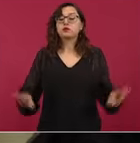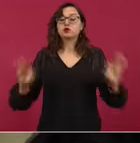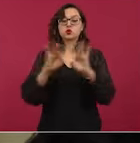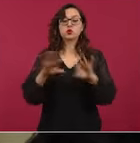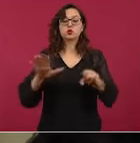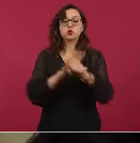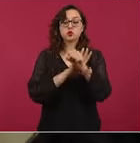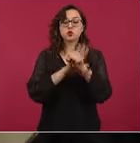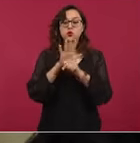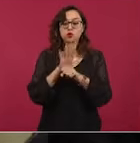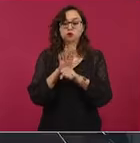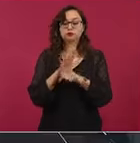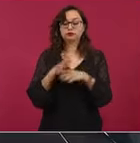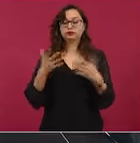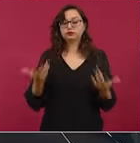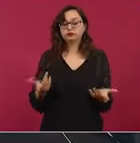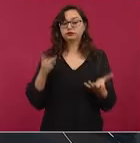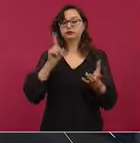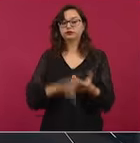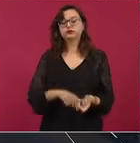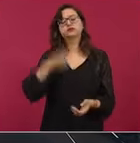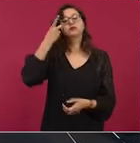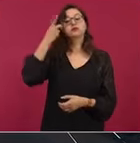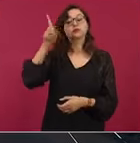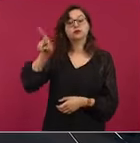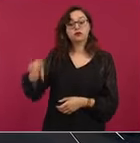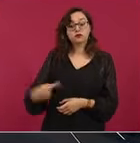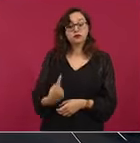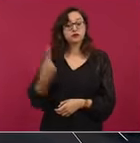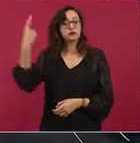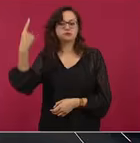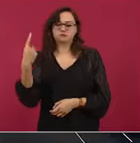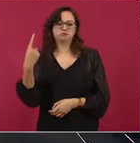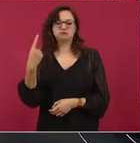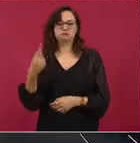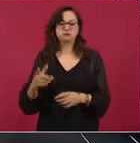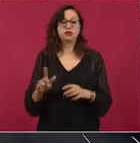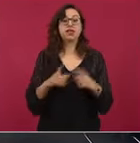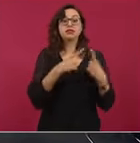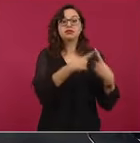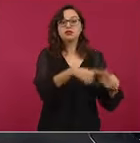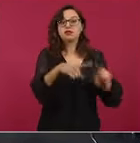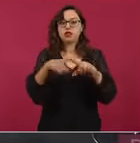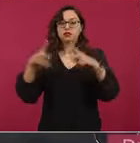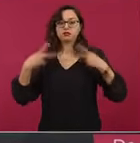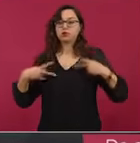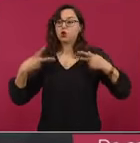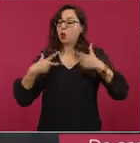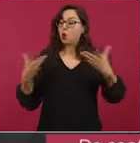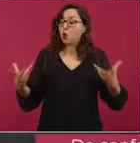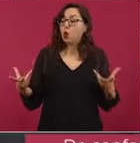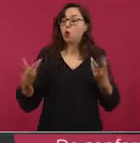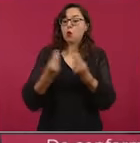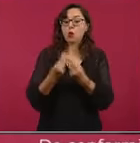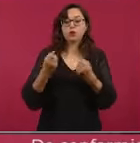de cooperativas. ¿Qué se puede conocer de este proyecto, señor presidente?